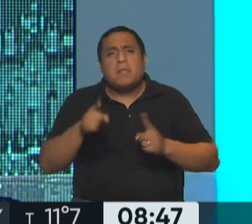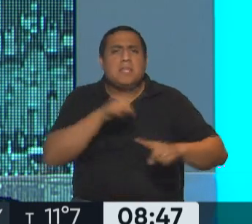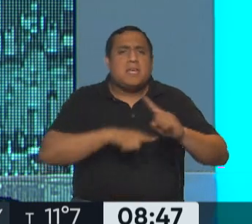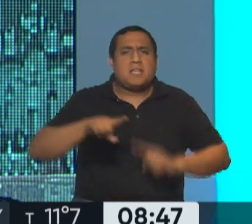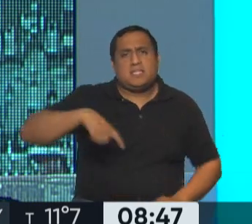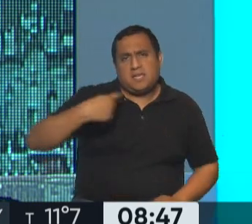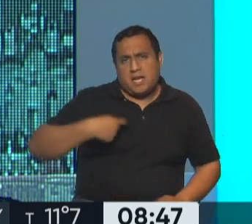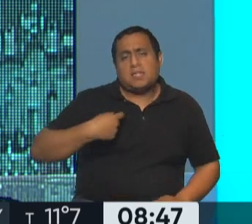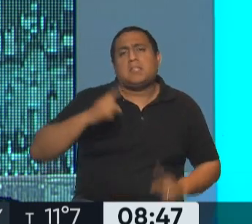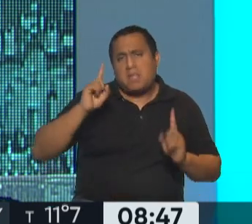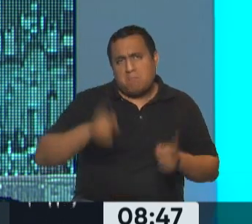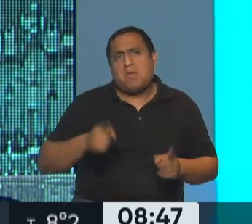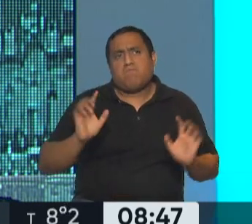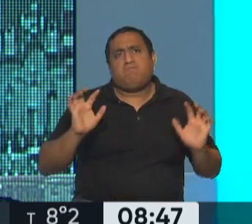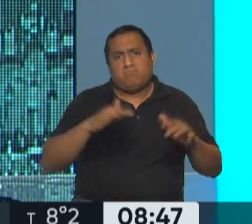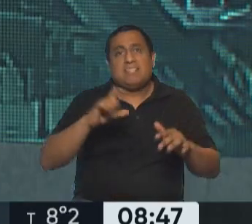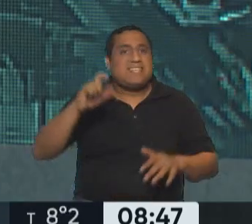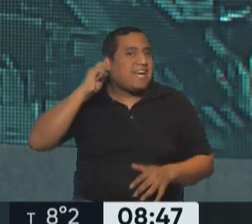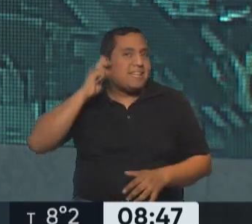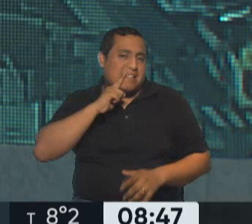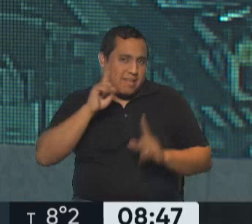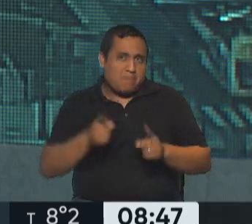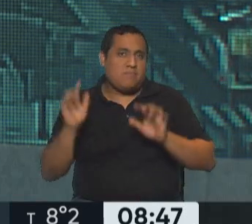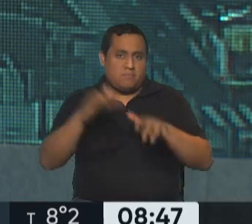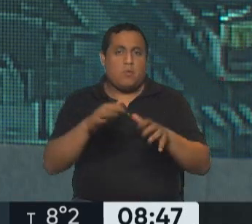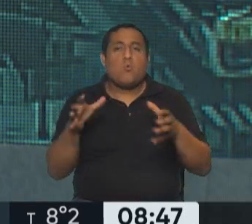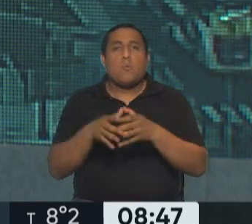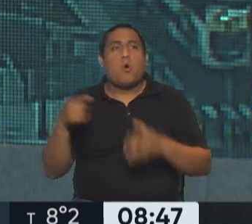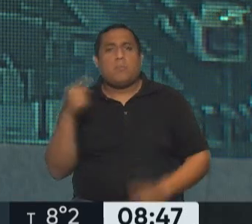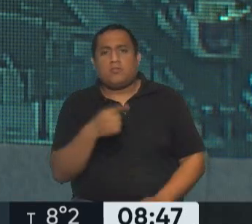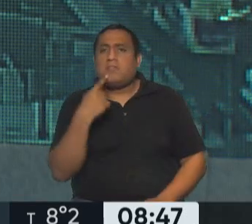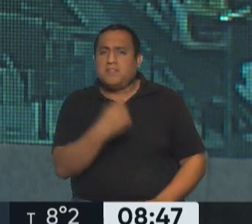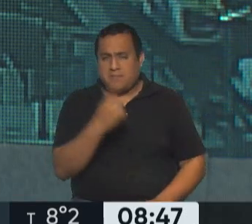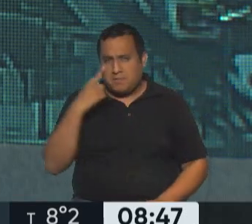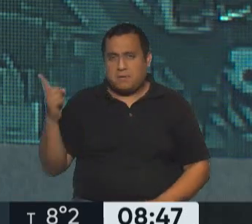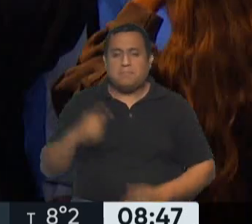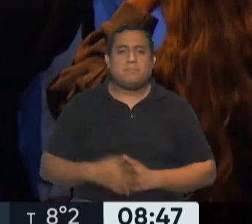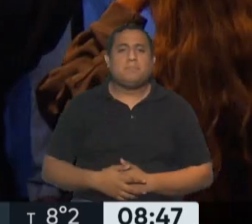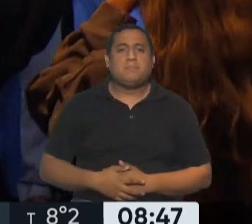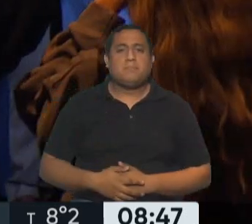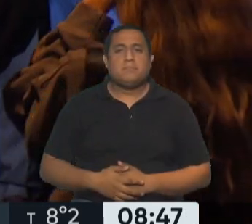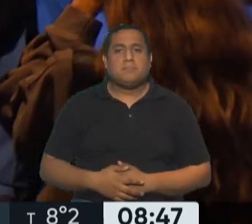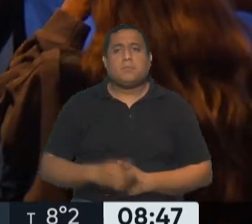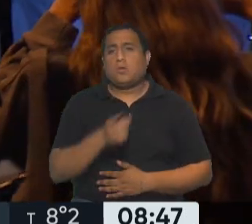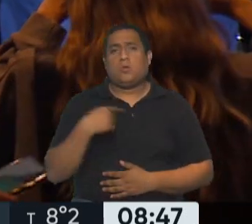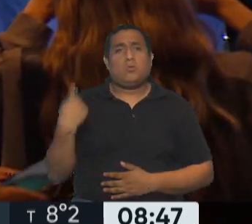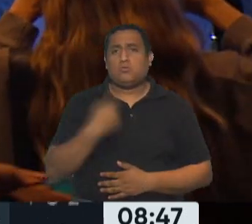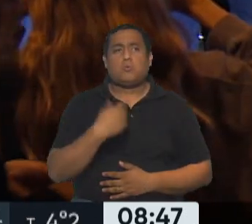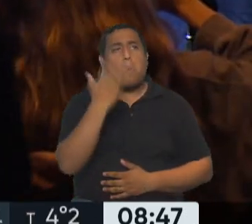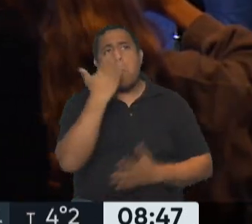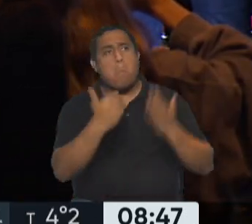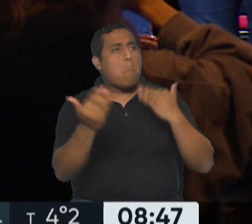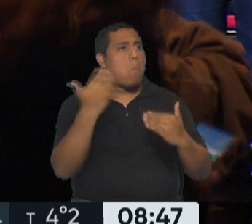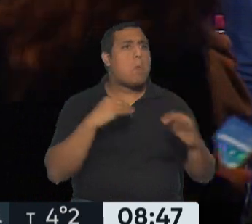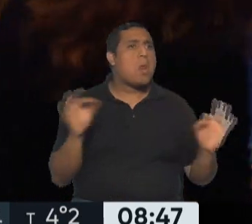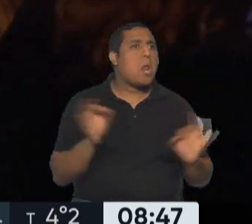sindicales. Se descuenta que también habrá representación de la CGT. Y esto decía la oposición respecto a los actos. No tuvimos ninguna convocatoria por